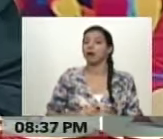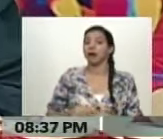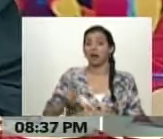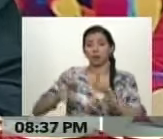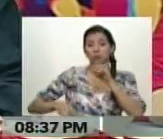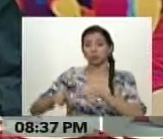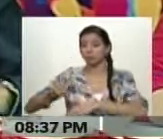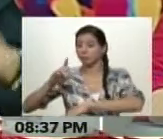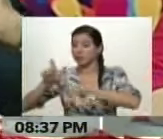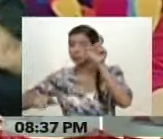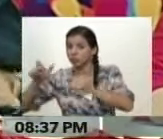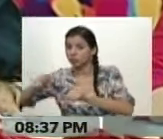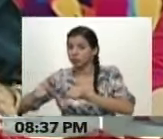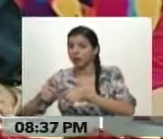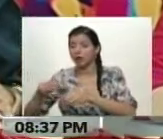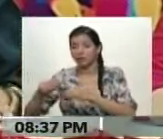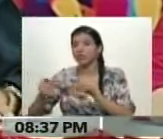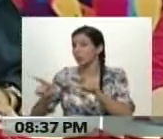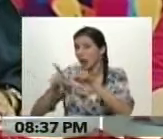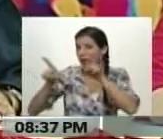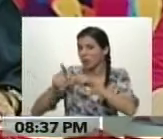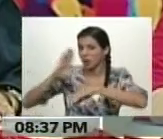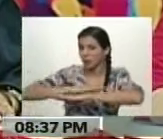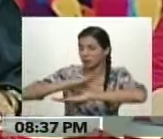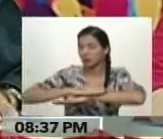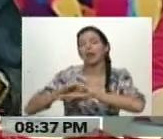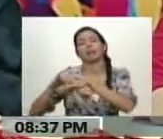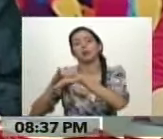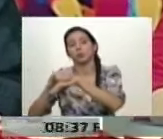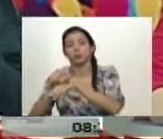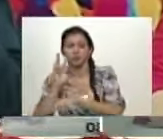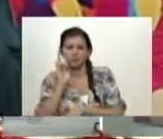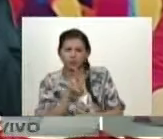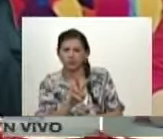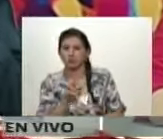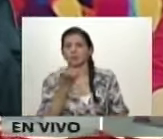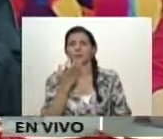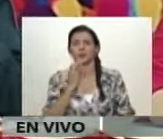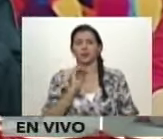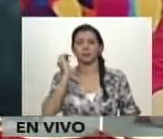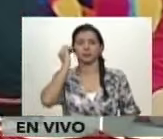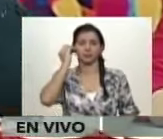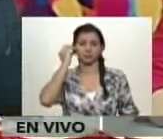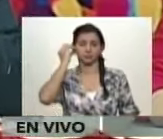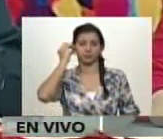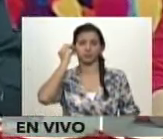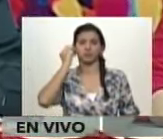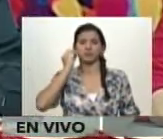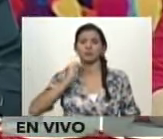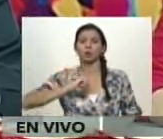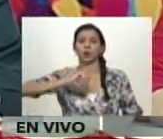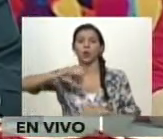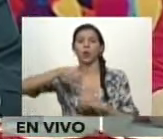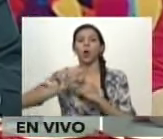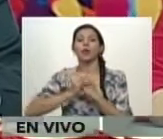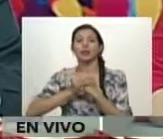mismo. Ofrezco excusas, pues, de antemano. Pero yo he visto al camarada Jorge Rodríguez